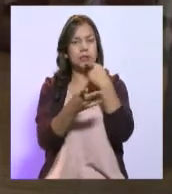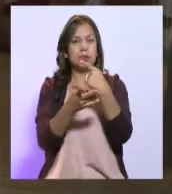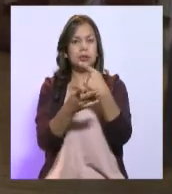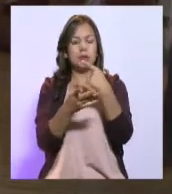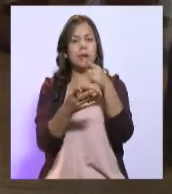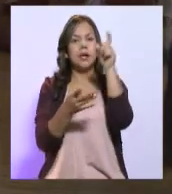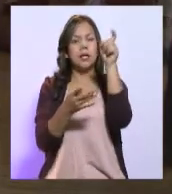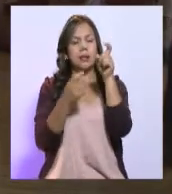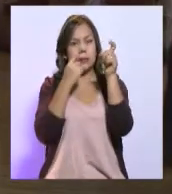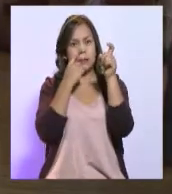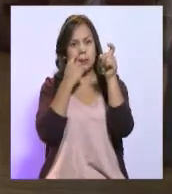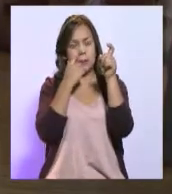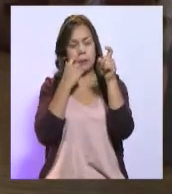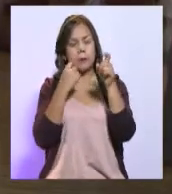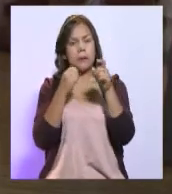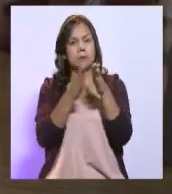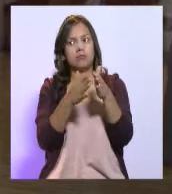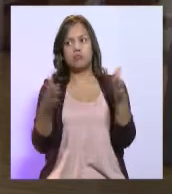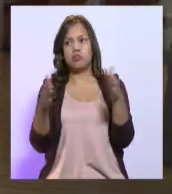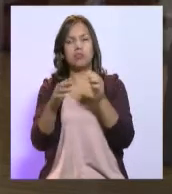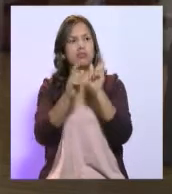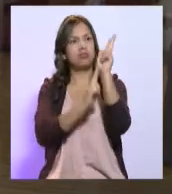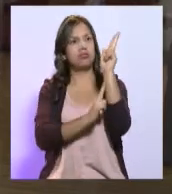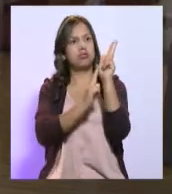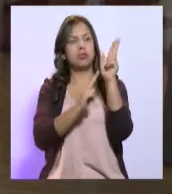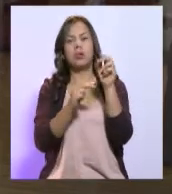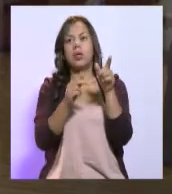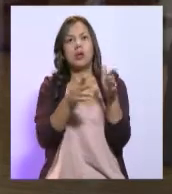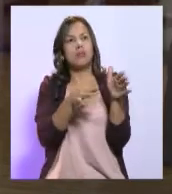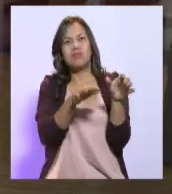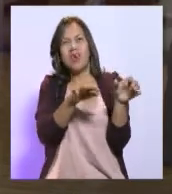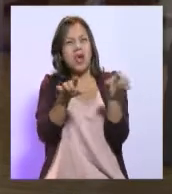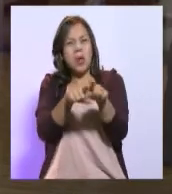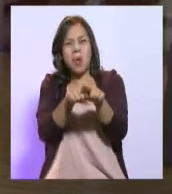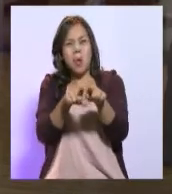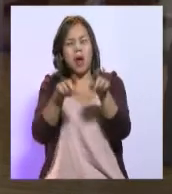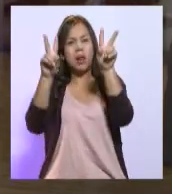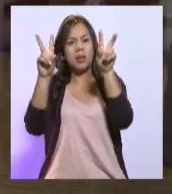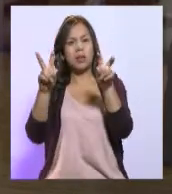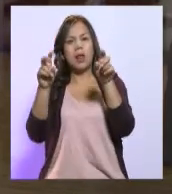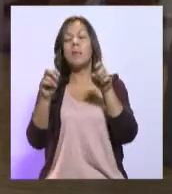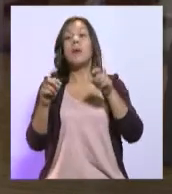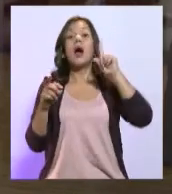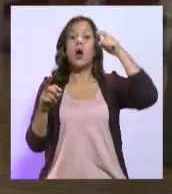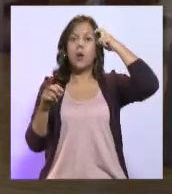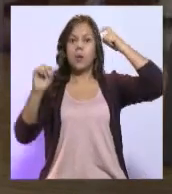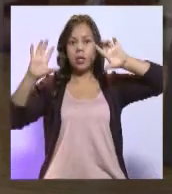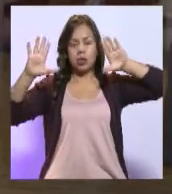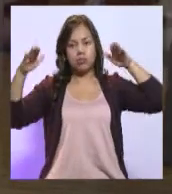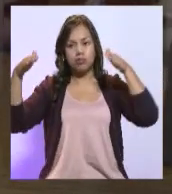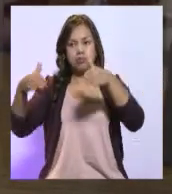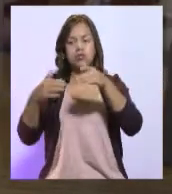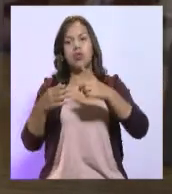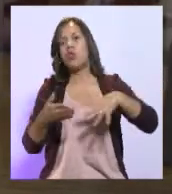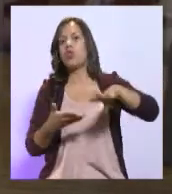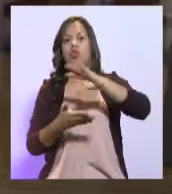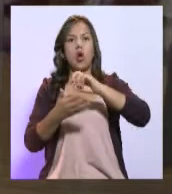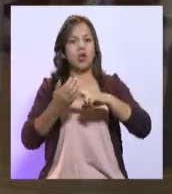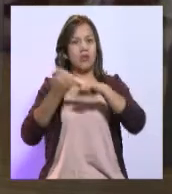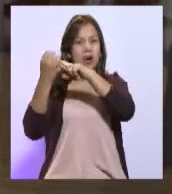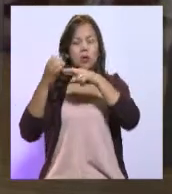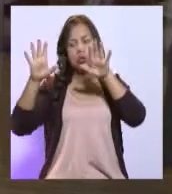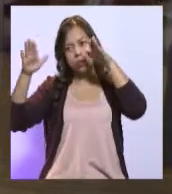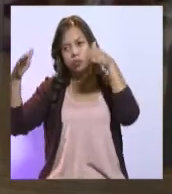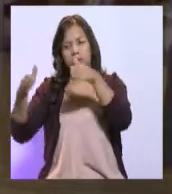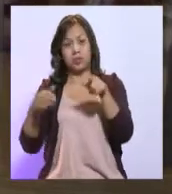equivaler la duración de un conflicto armado a la duración de un estado de excepción que el gobierno pueda decretar. Y los conflictos armados